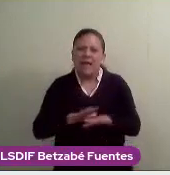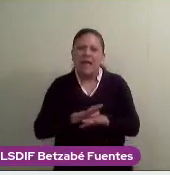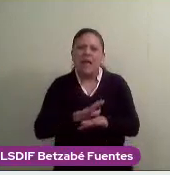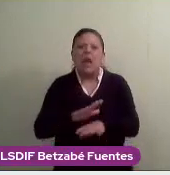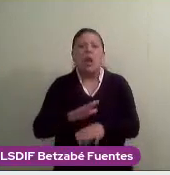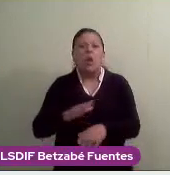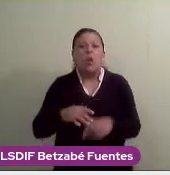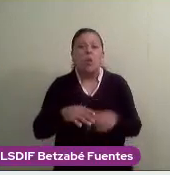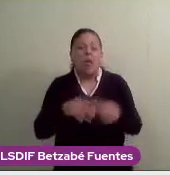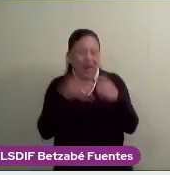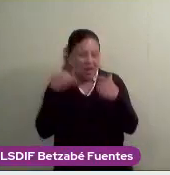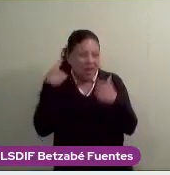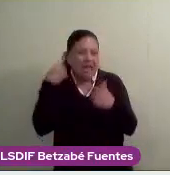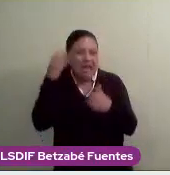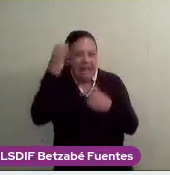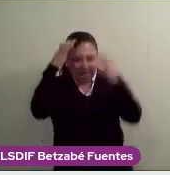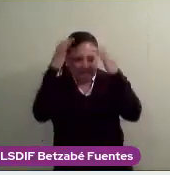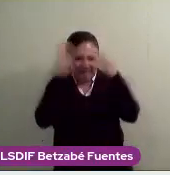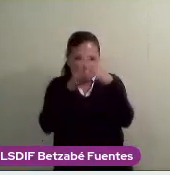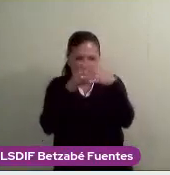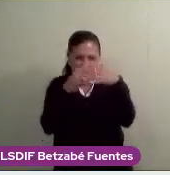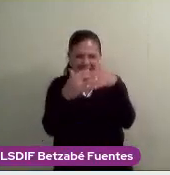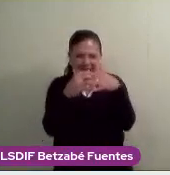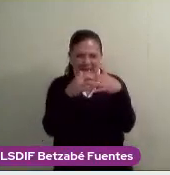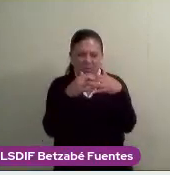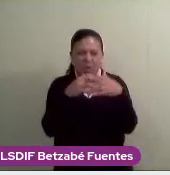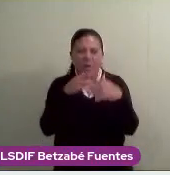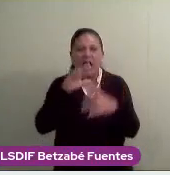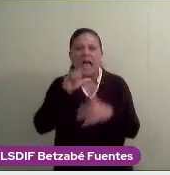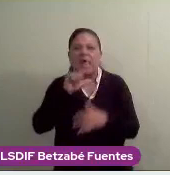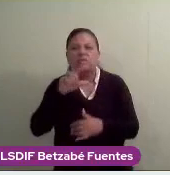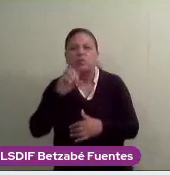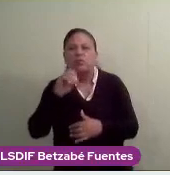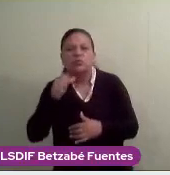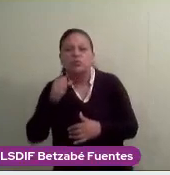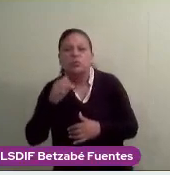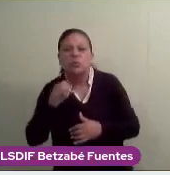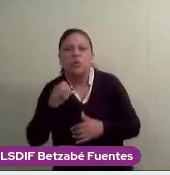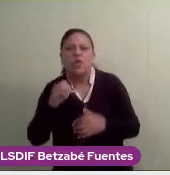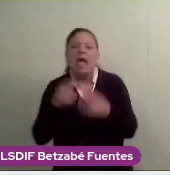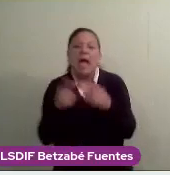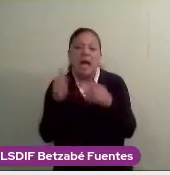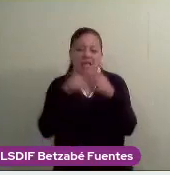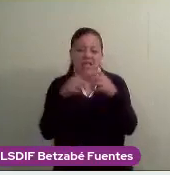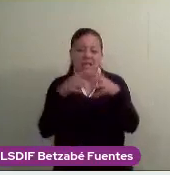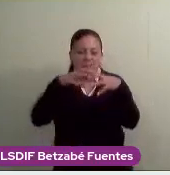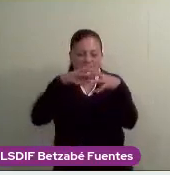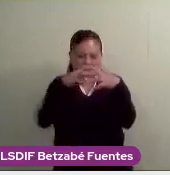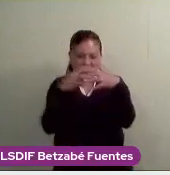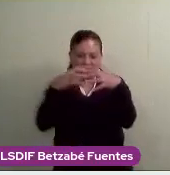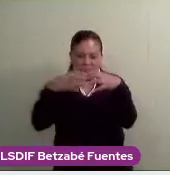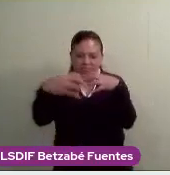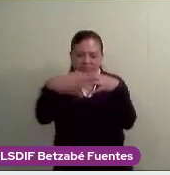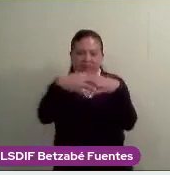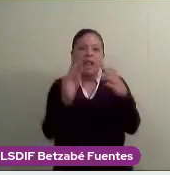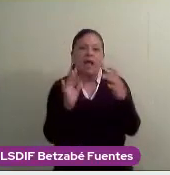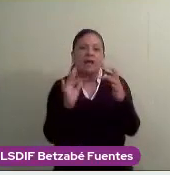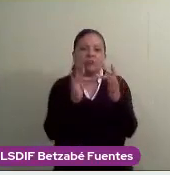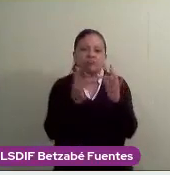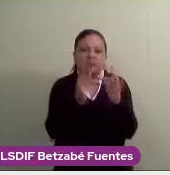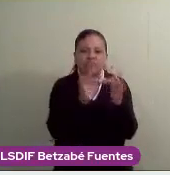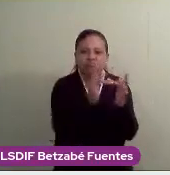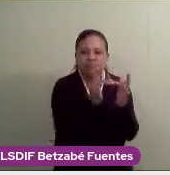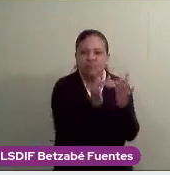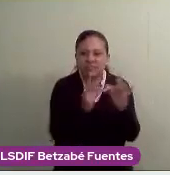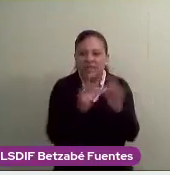calloso, acuérdense que es el que se encarga un poco de la interconexión entre hemisferios, ¿no? El hemisferio derecho, el